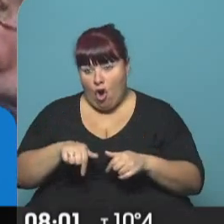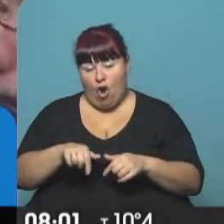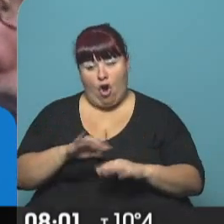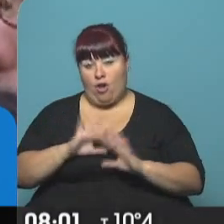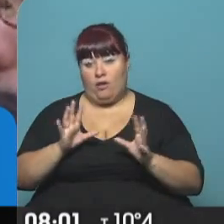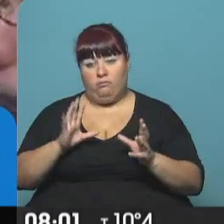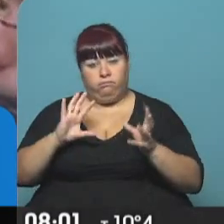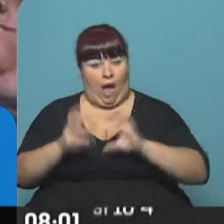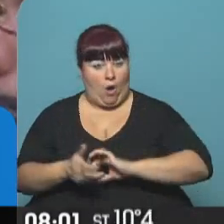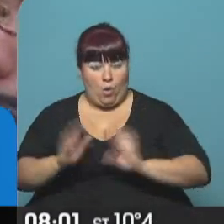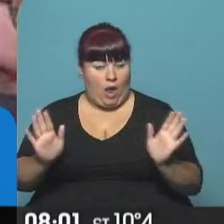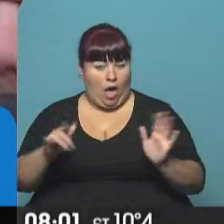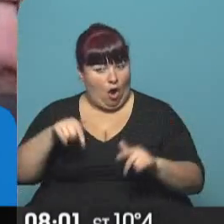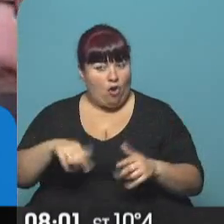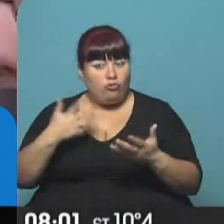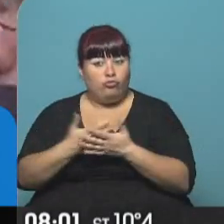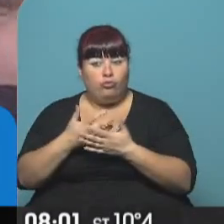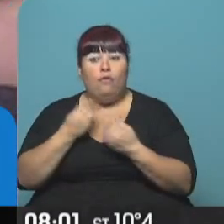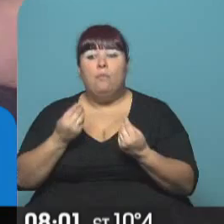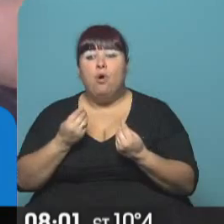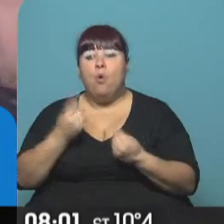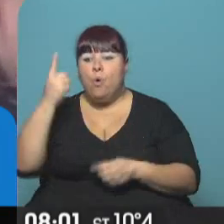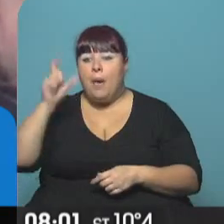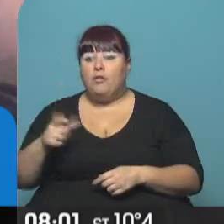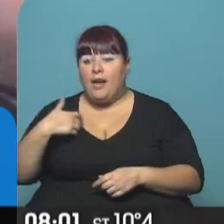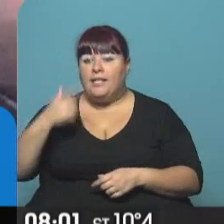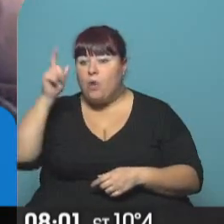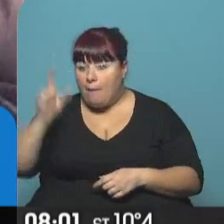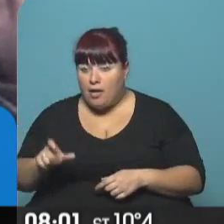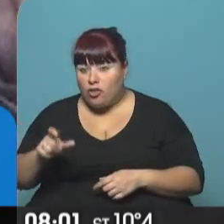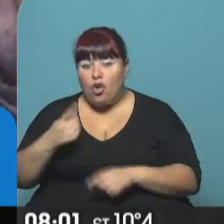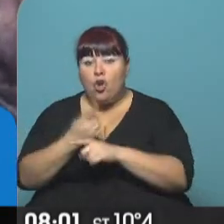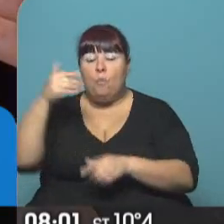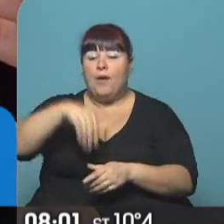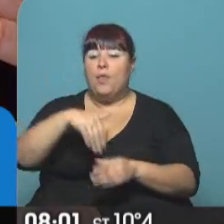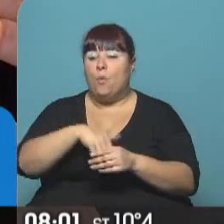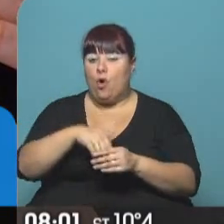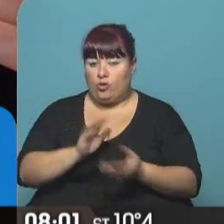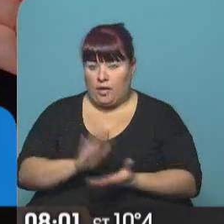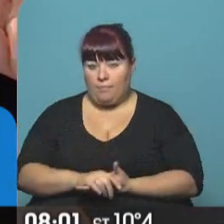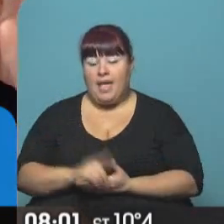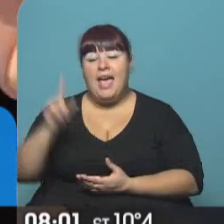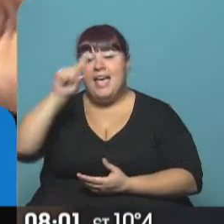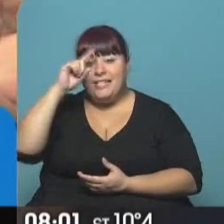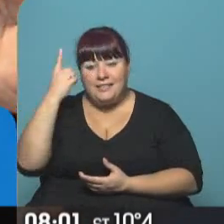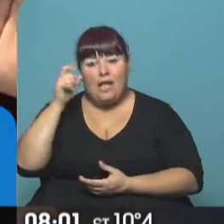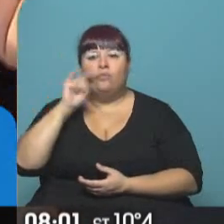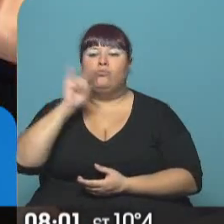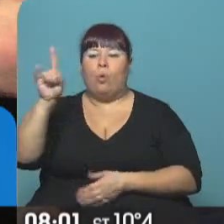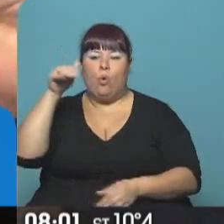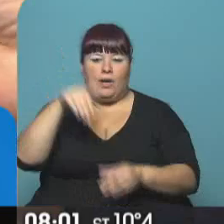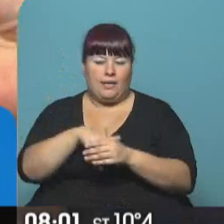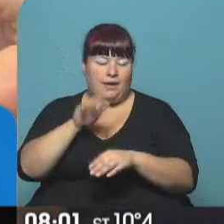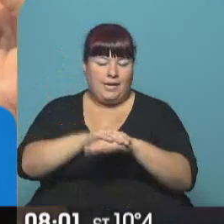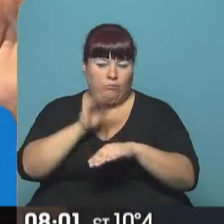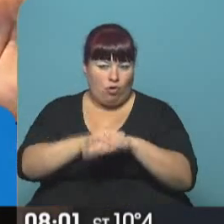está golpeada. Hoy está golpeada porque hay un argentino y un ciudadano que no puede venir a votar. El Estado tiene la responsabilidad de